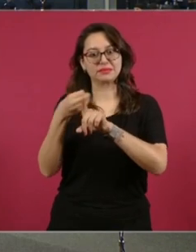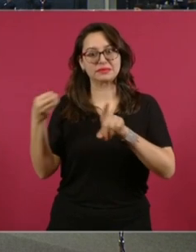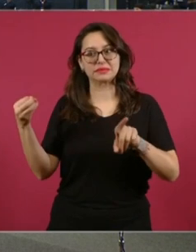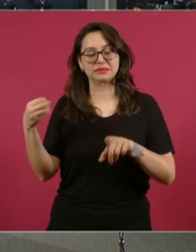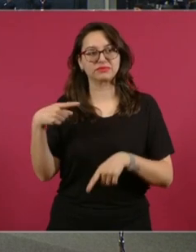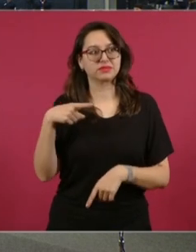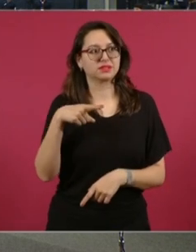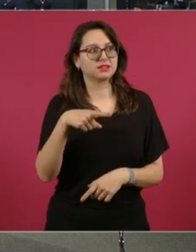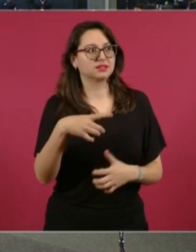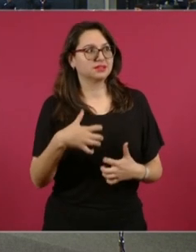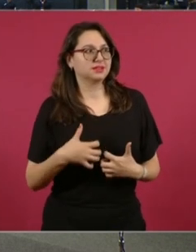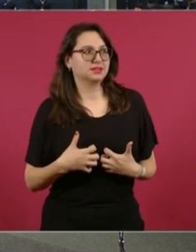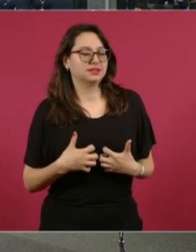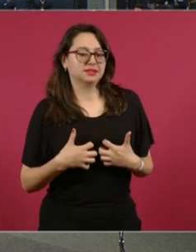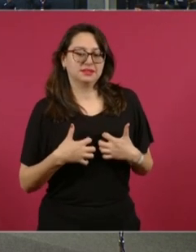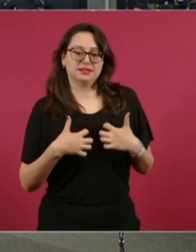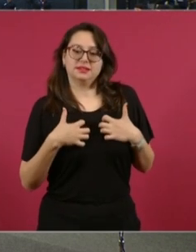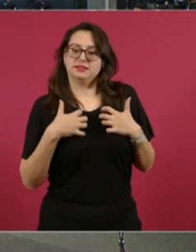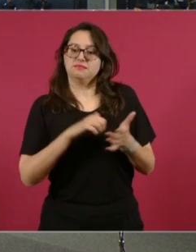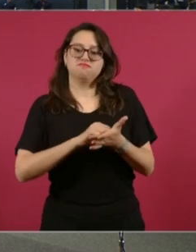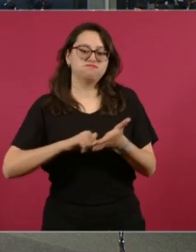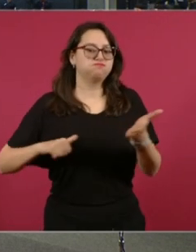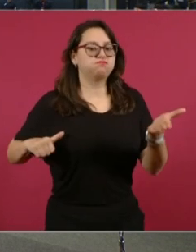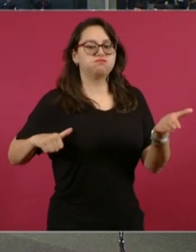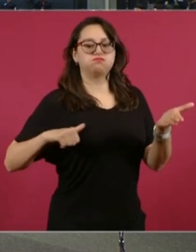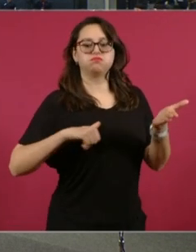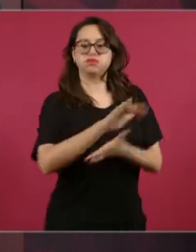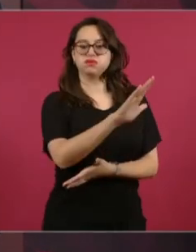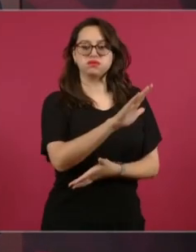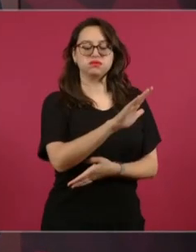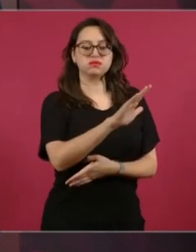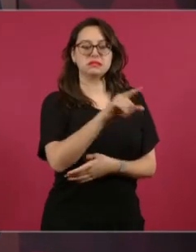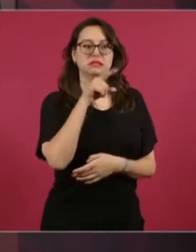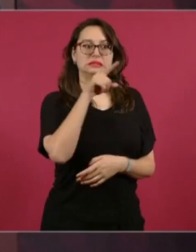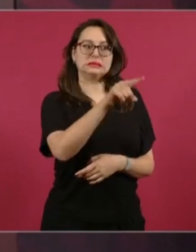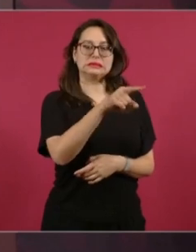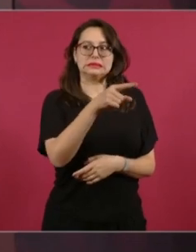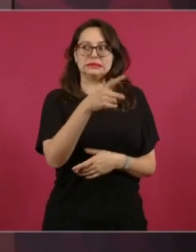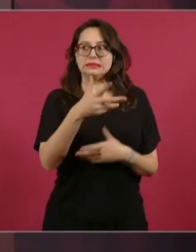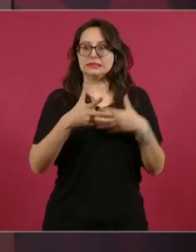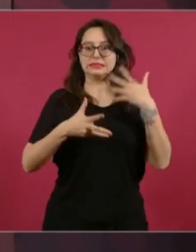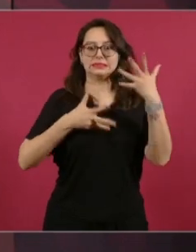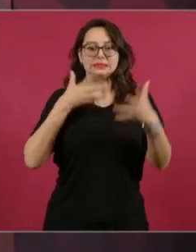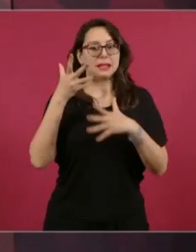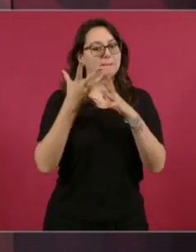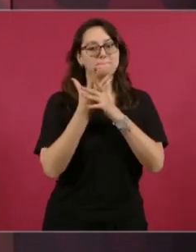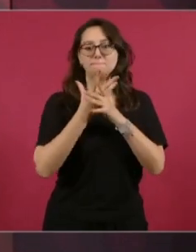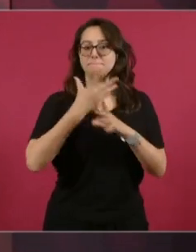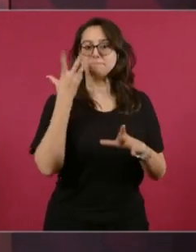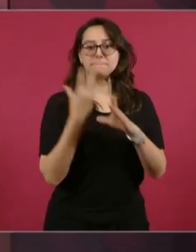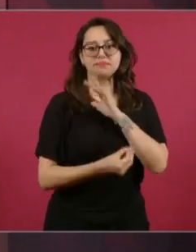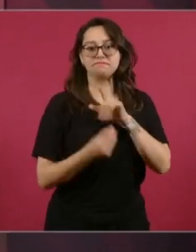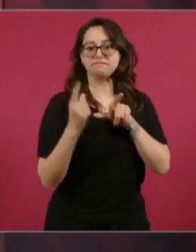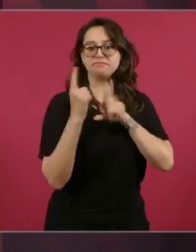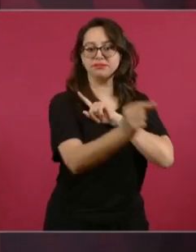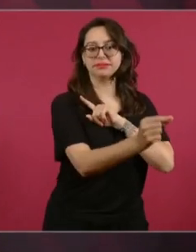O sea, les acabó la fiesta, pues, porque